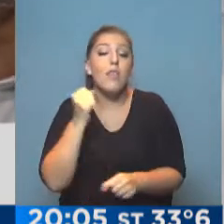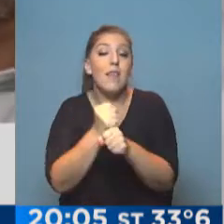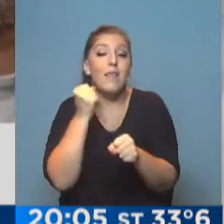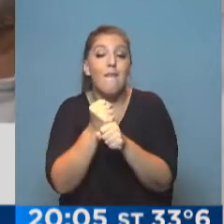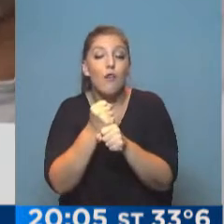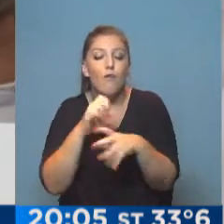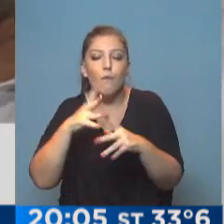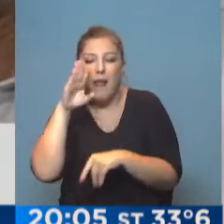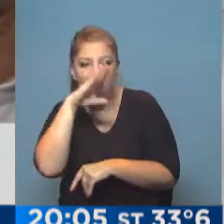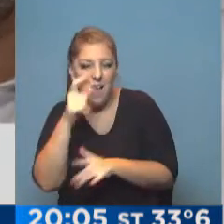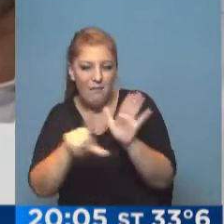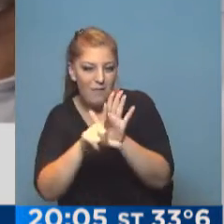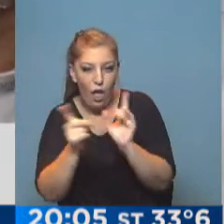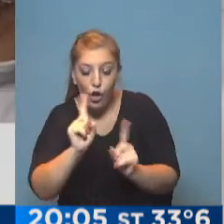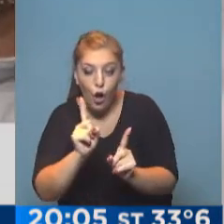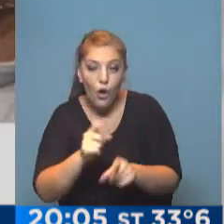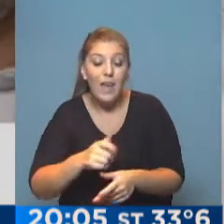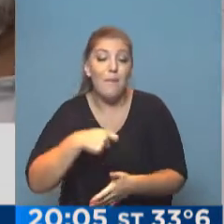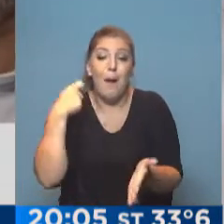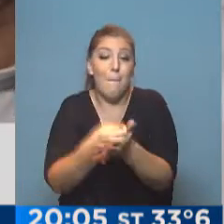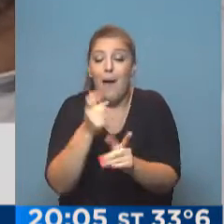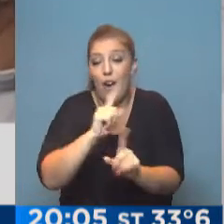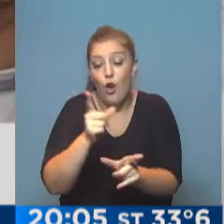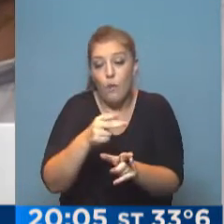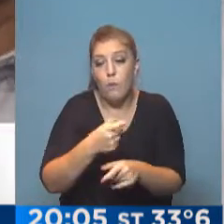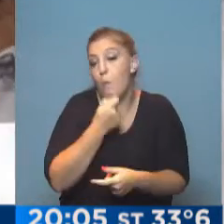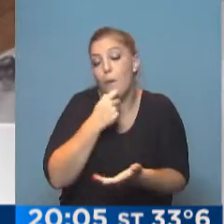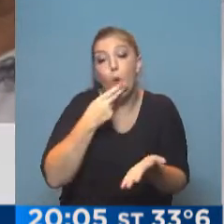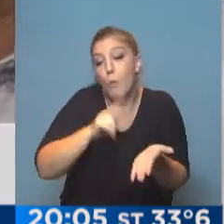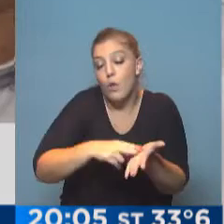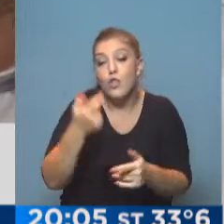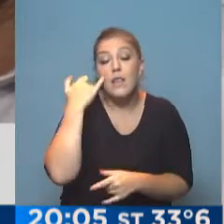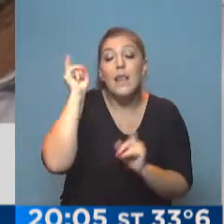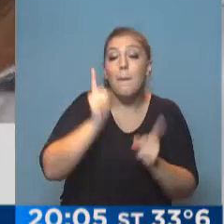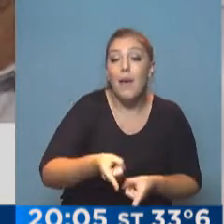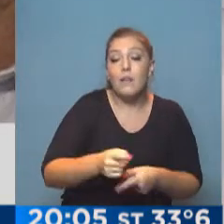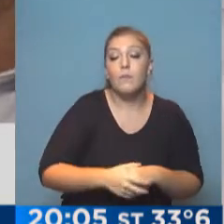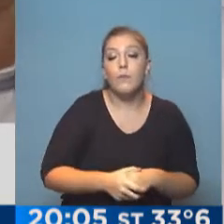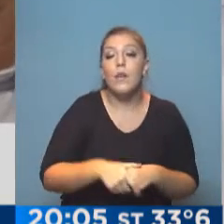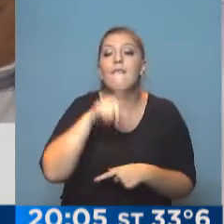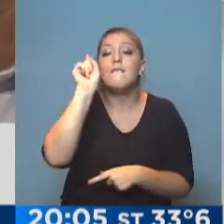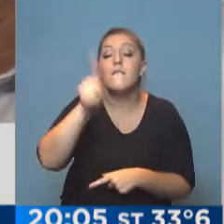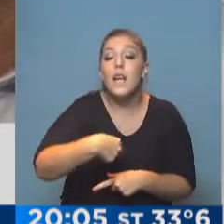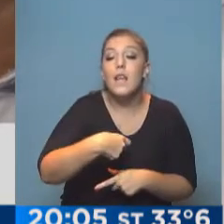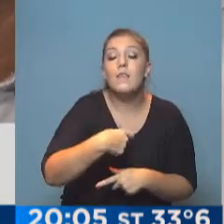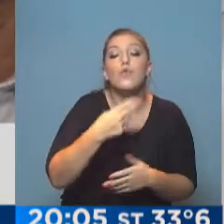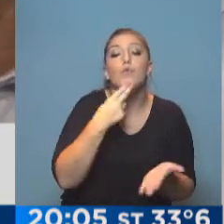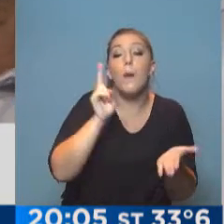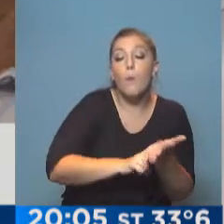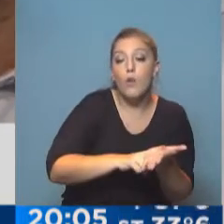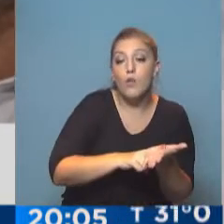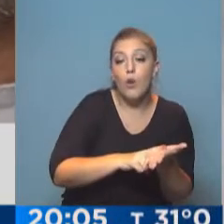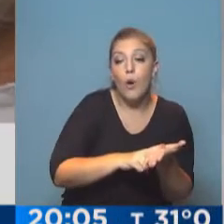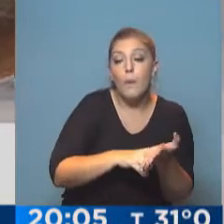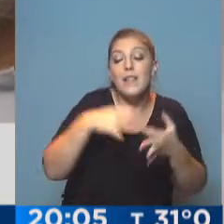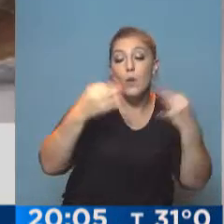no aporta al sistema. Y a su vez porque lo que se genera desde impuestos para el sistema de